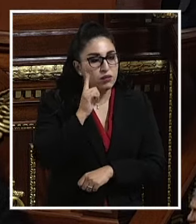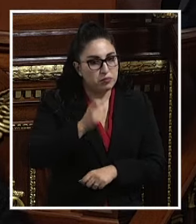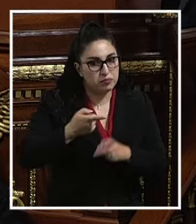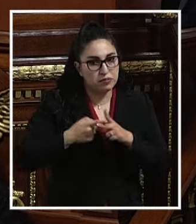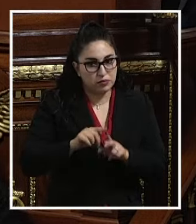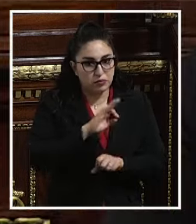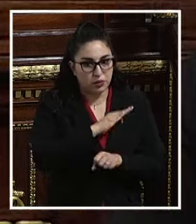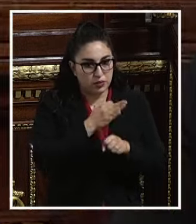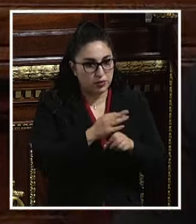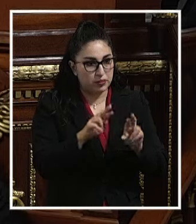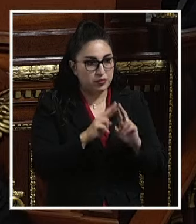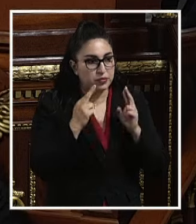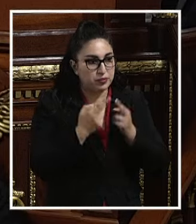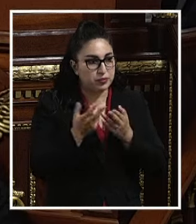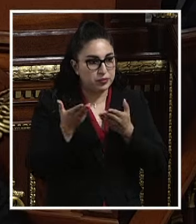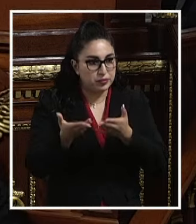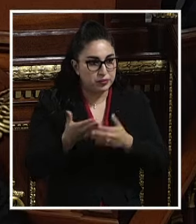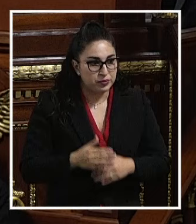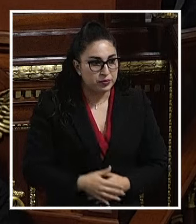quórum.